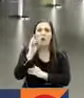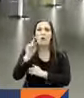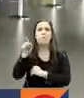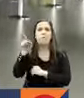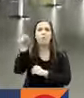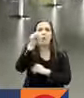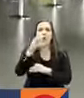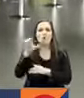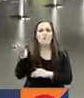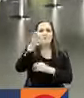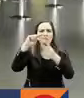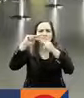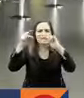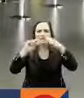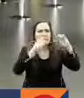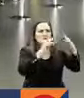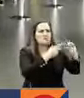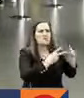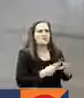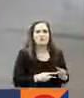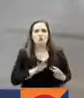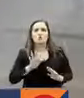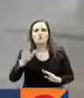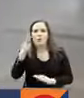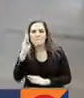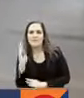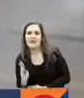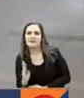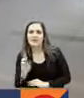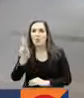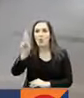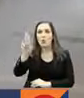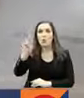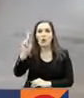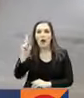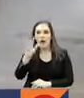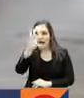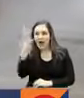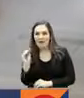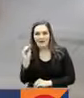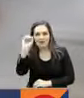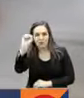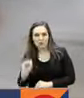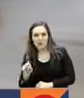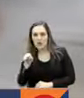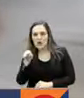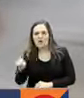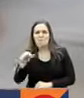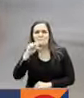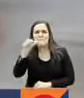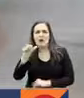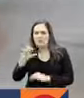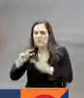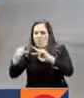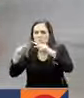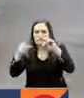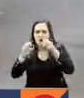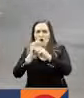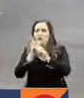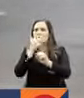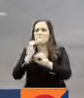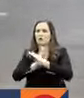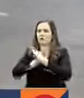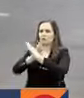de COVID-19 provenientes de Brasil, el Reino Unido y Sudáfrica. Las medidas que continúan son la desinfección